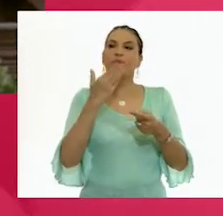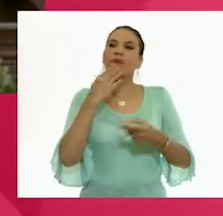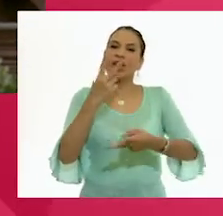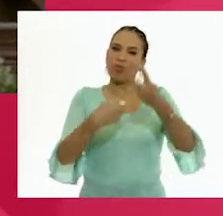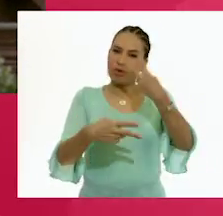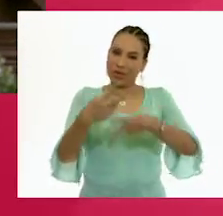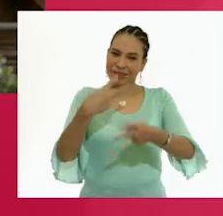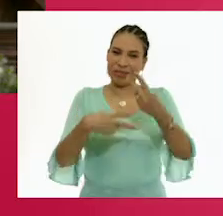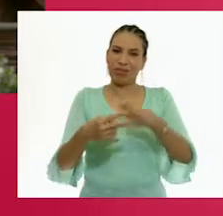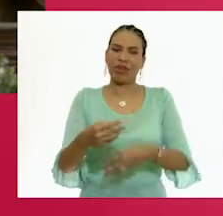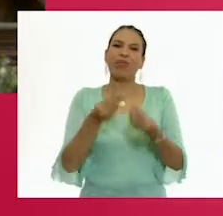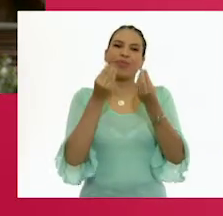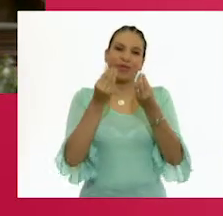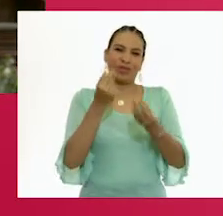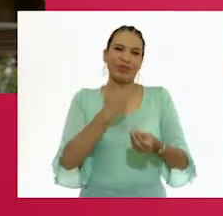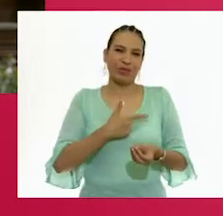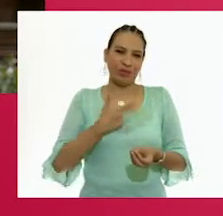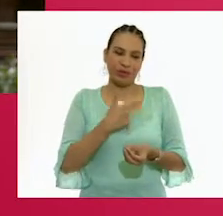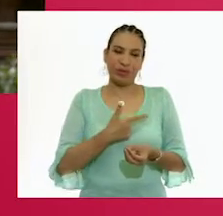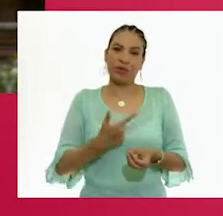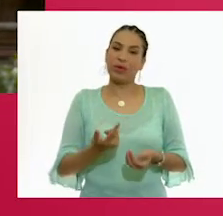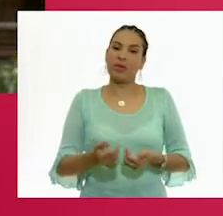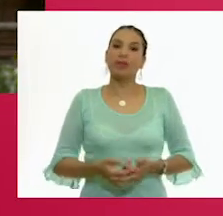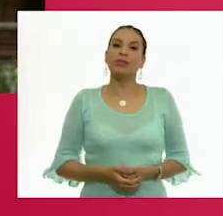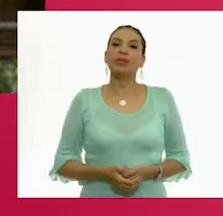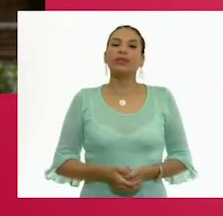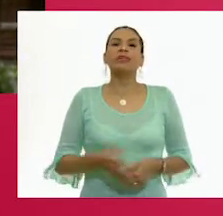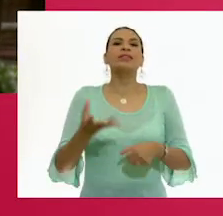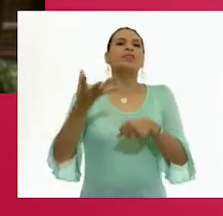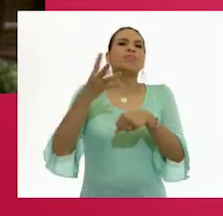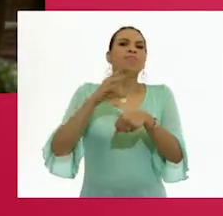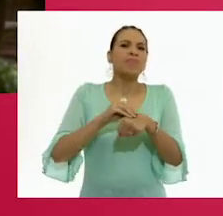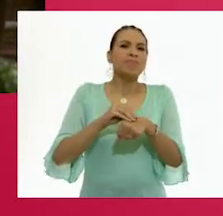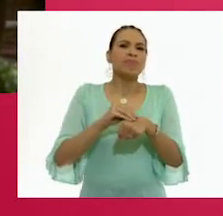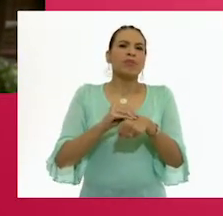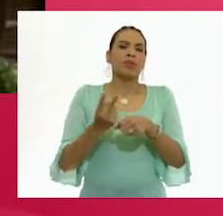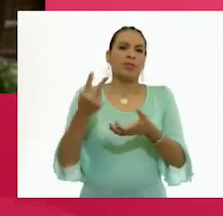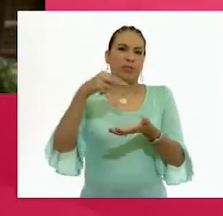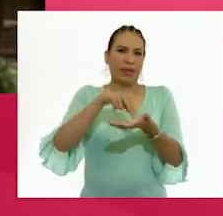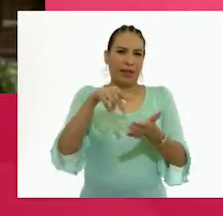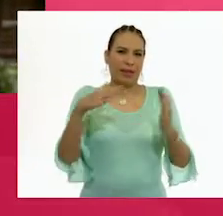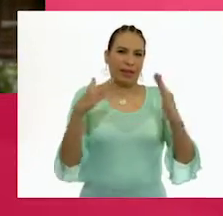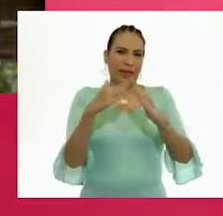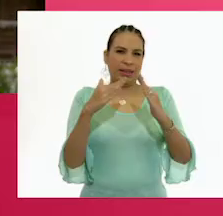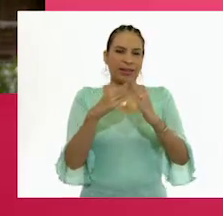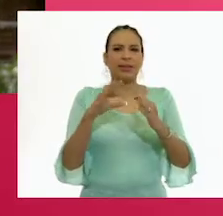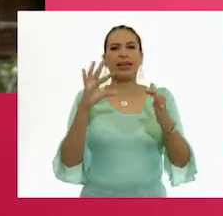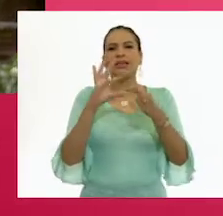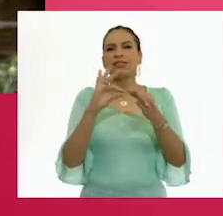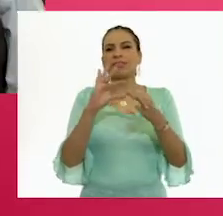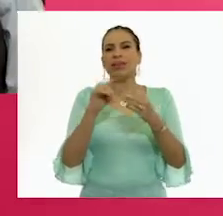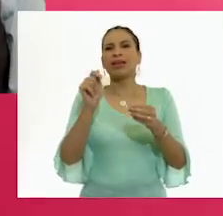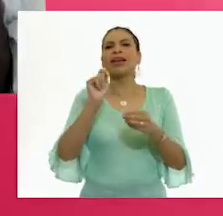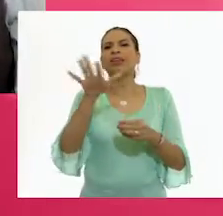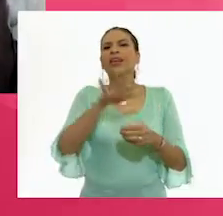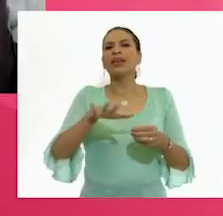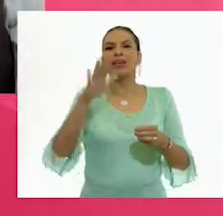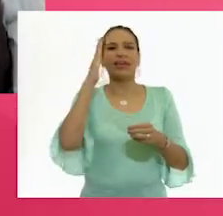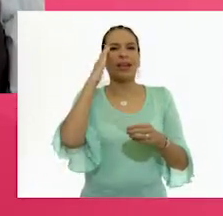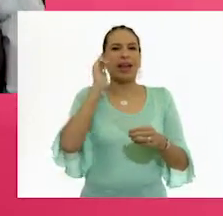Bien. Hola, Pepe, mucho gusto. pues por permitirnos estar aquí en su casa. Platíquenme un poco del acueducto.